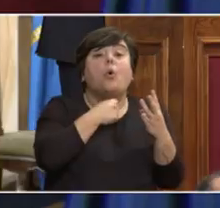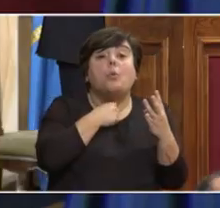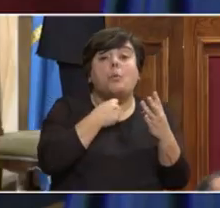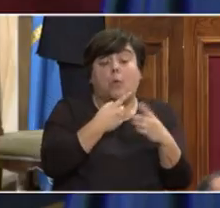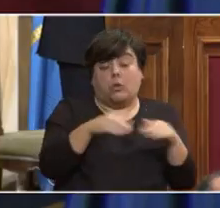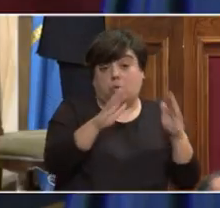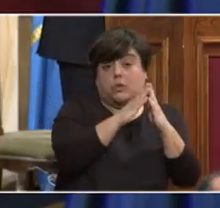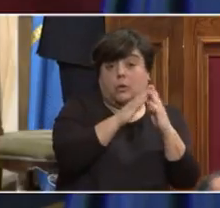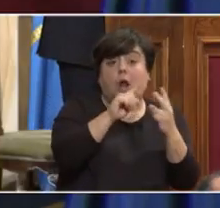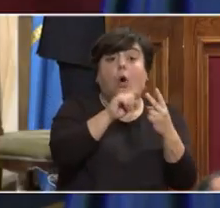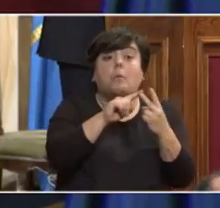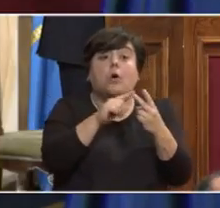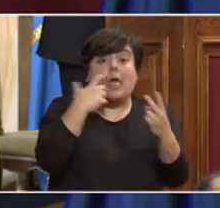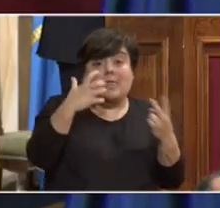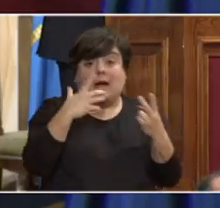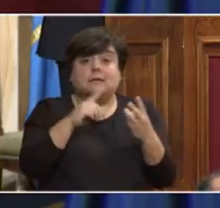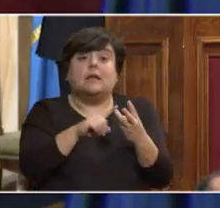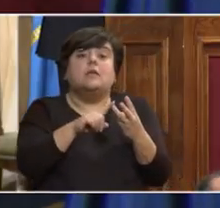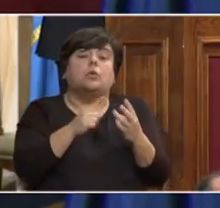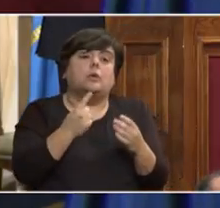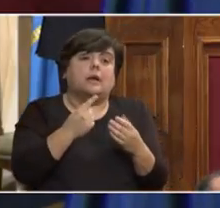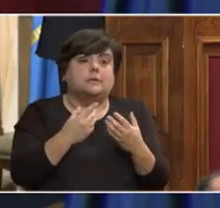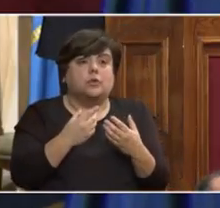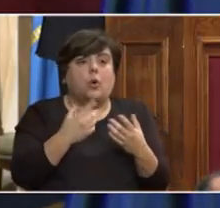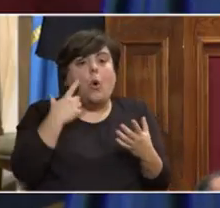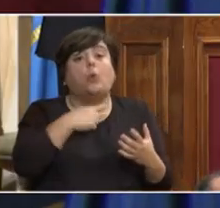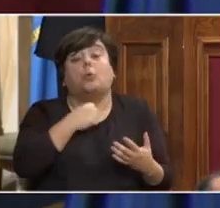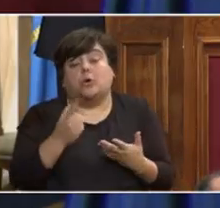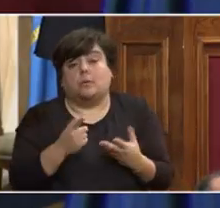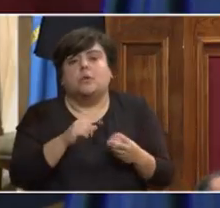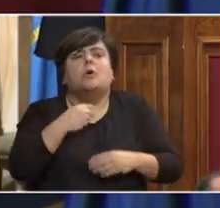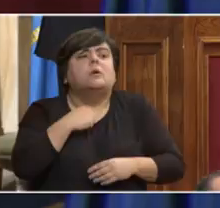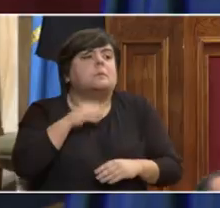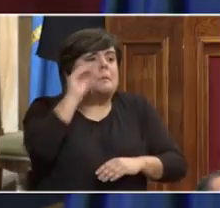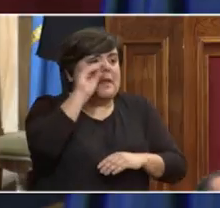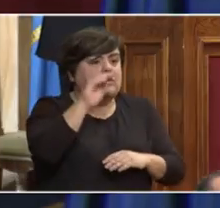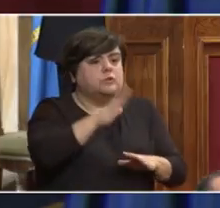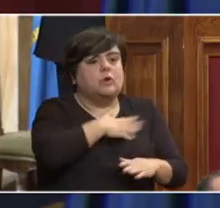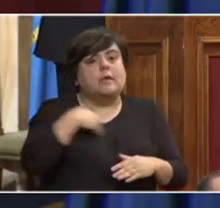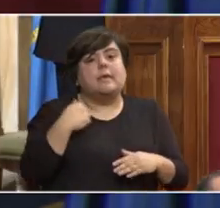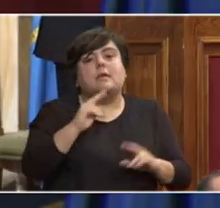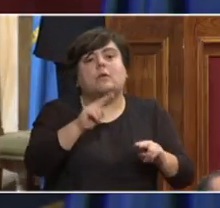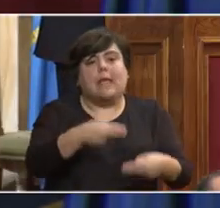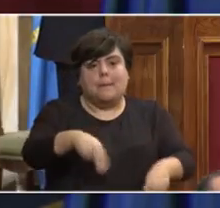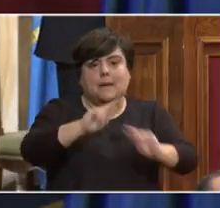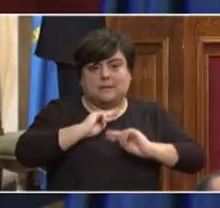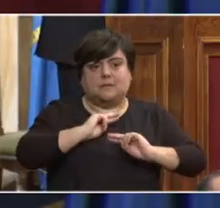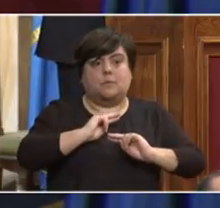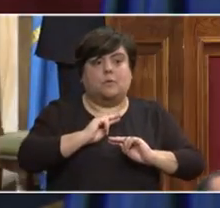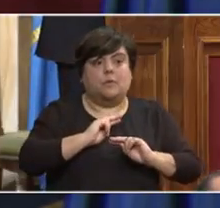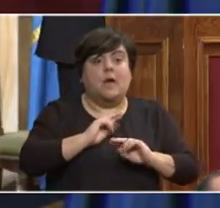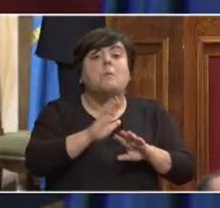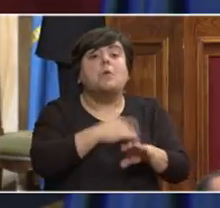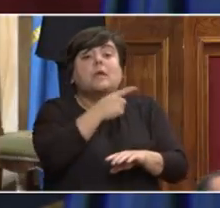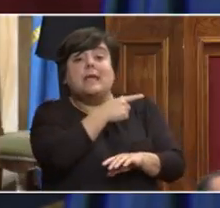Humor al Arte y Un Encanto con Humor. Y yo pregunto, y quiero que alguien me responda, ¿por qué